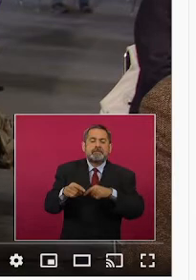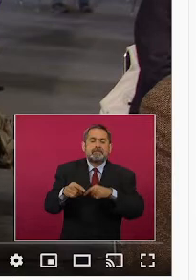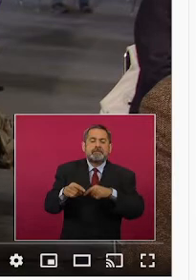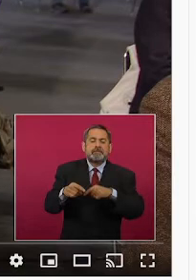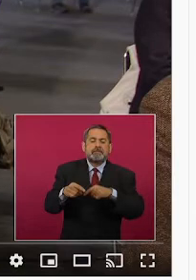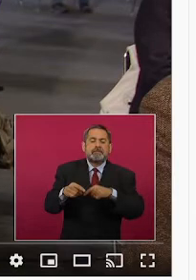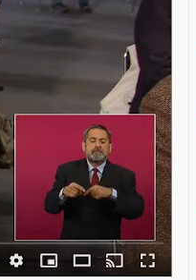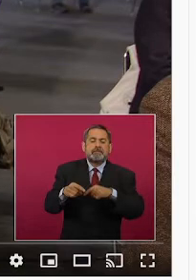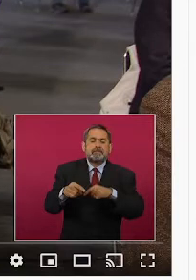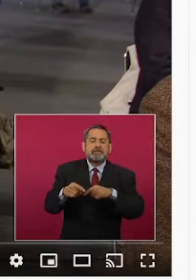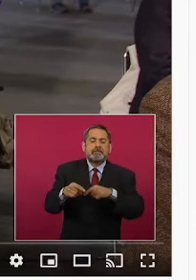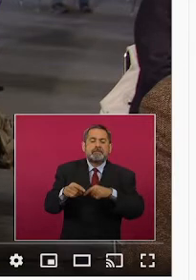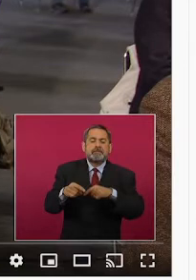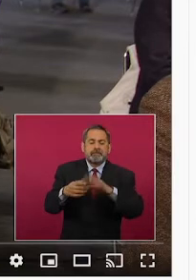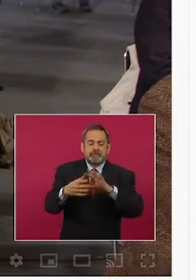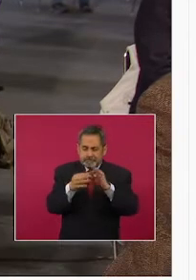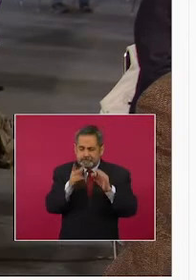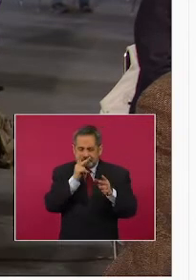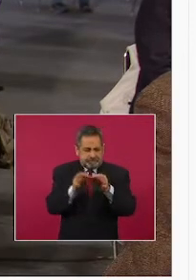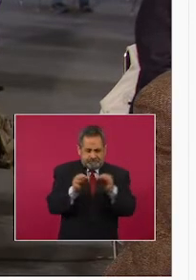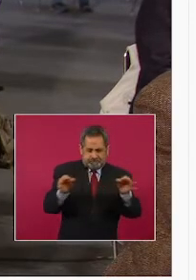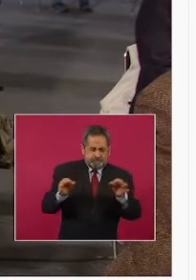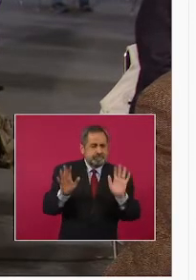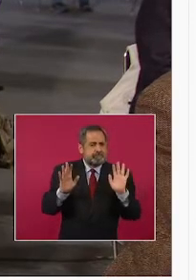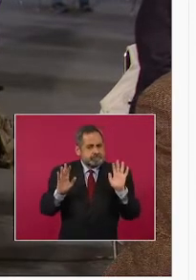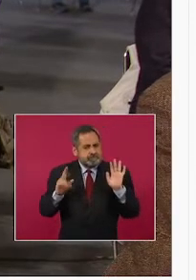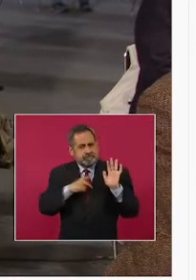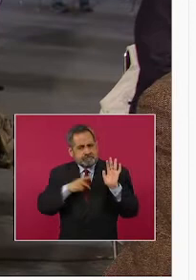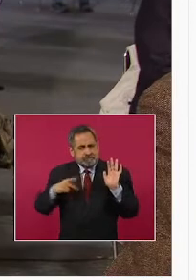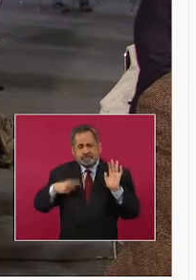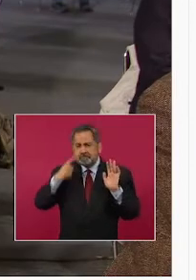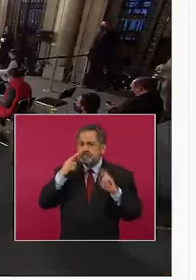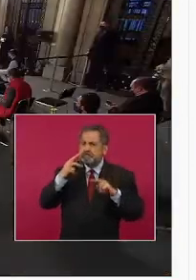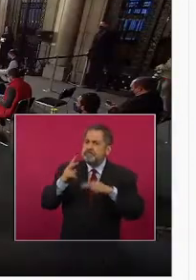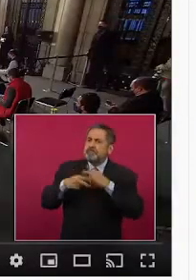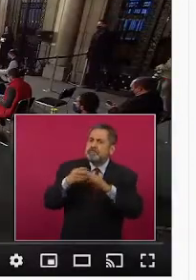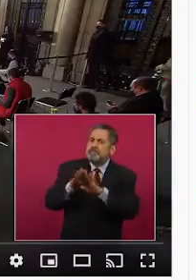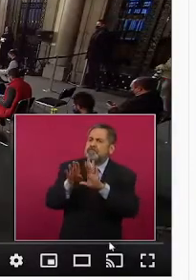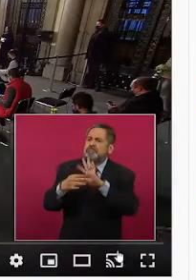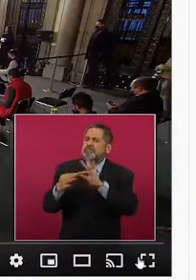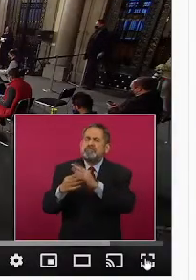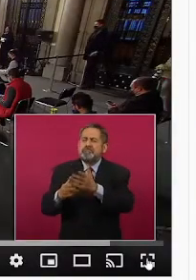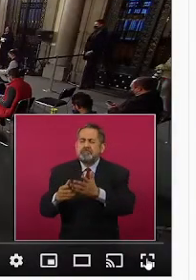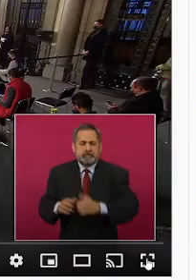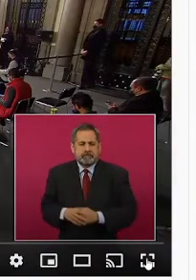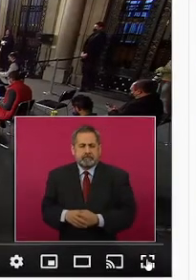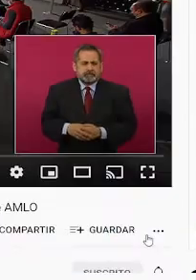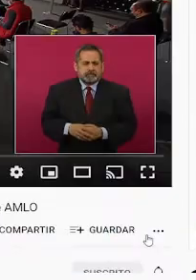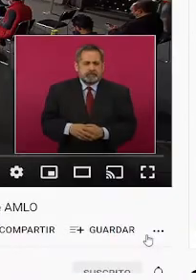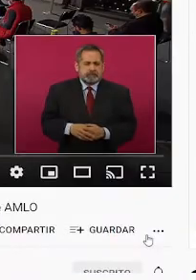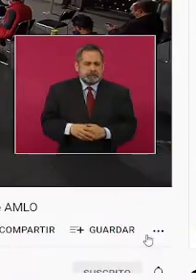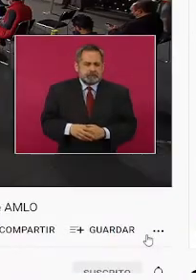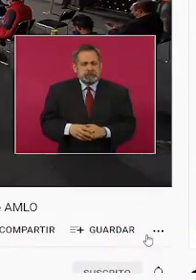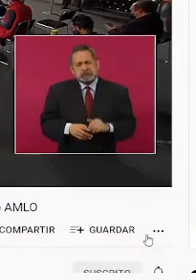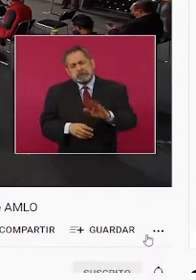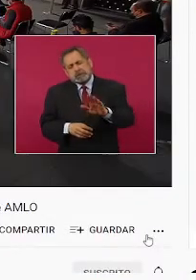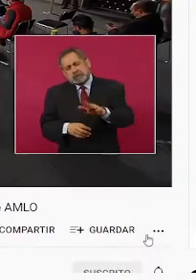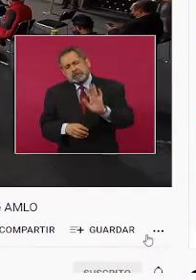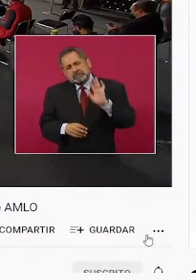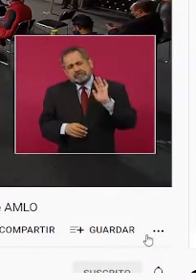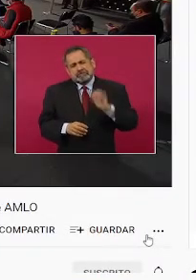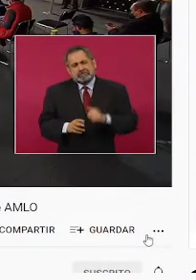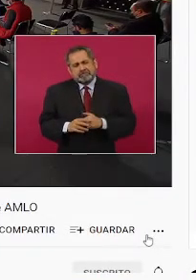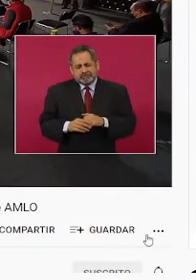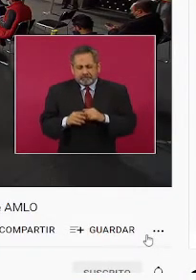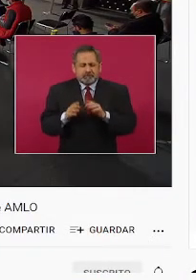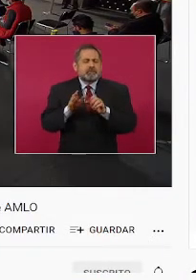el presidente. Así es, hermano. Ejercicio que es una revocación como tal. Sí, es un asunto, yo diría,